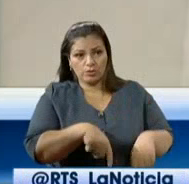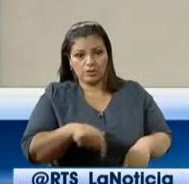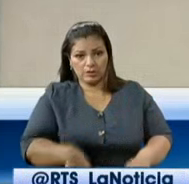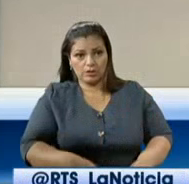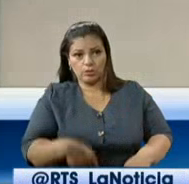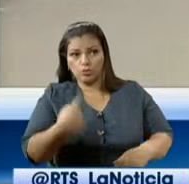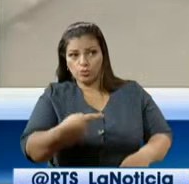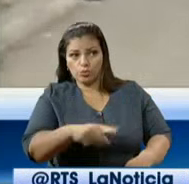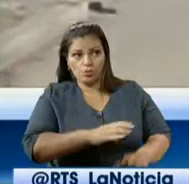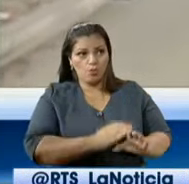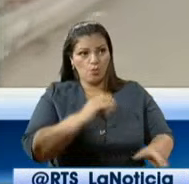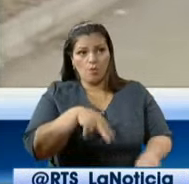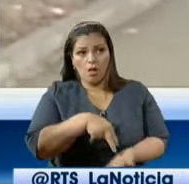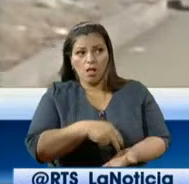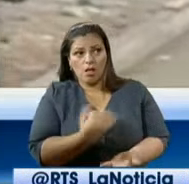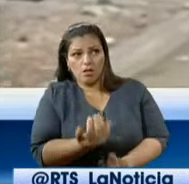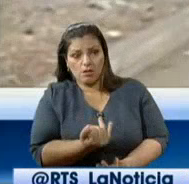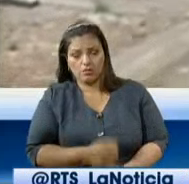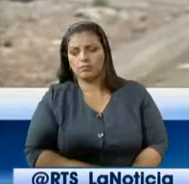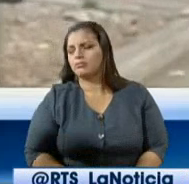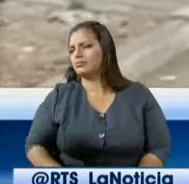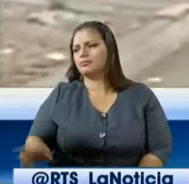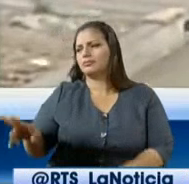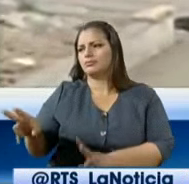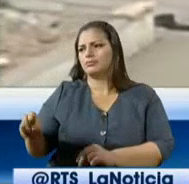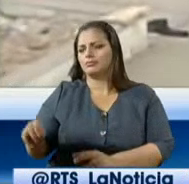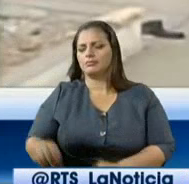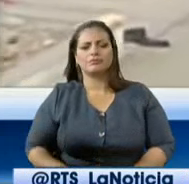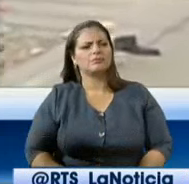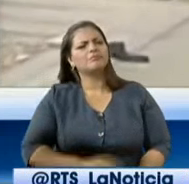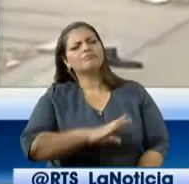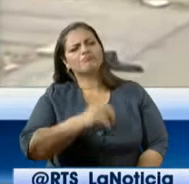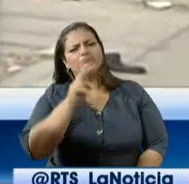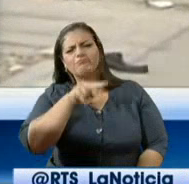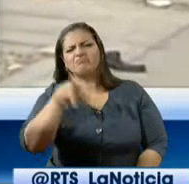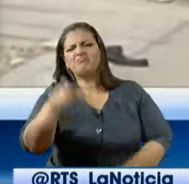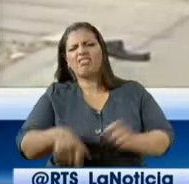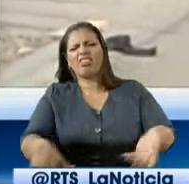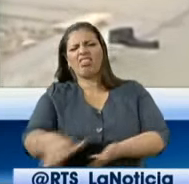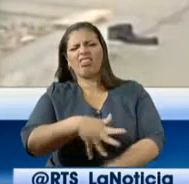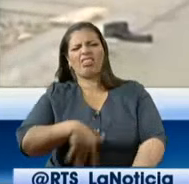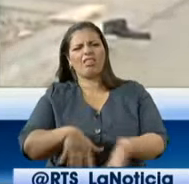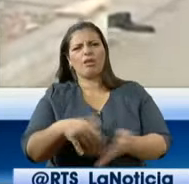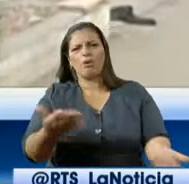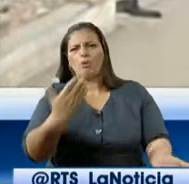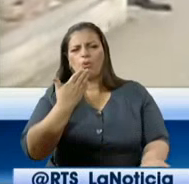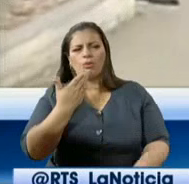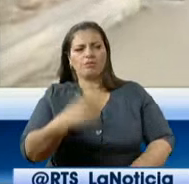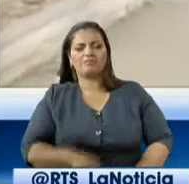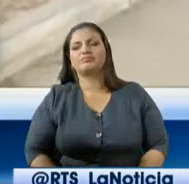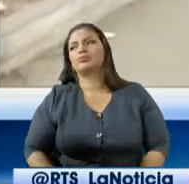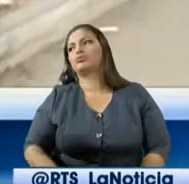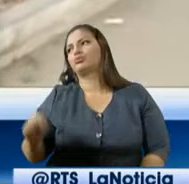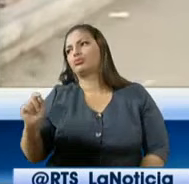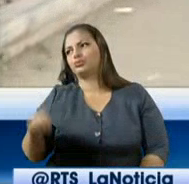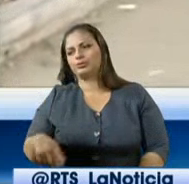No. Oiga, ¿cómo es aquí? Un poco veo que hay de desorden a la hora de que los buses paran. Aquí es peligroso